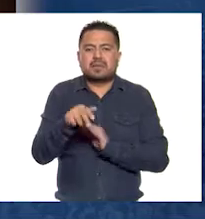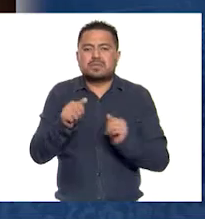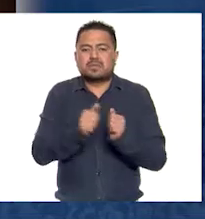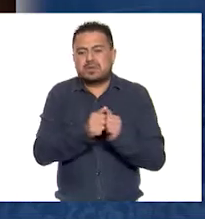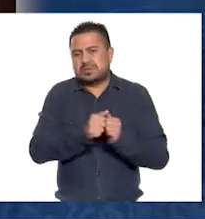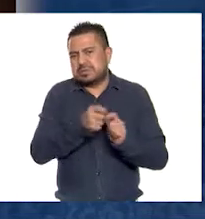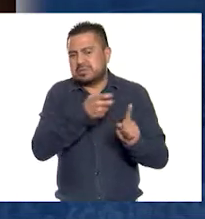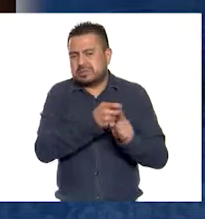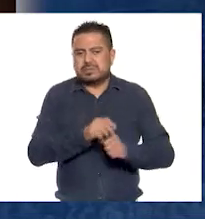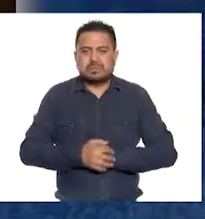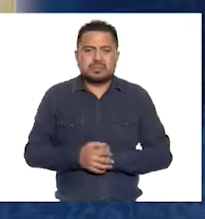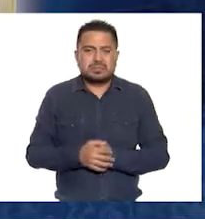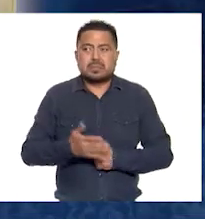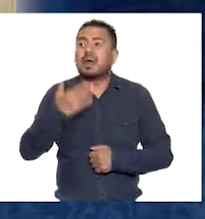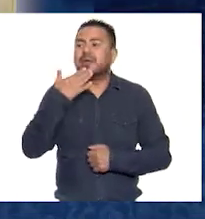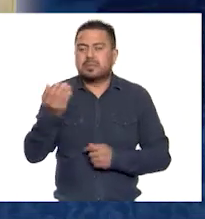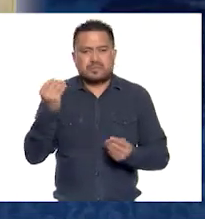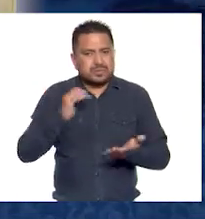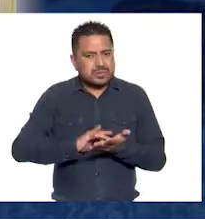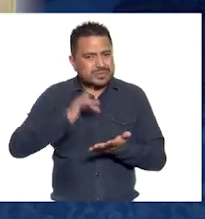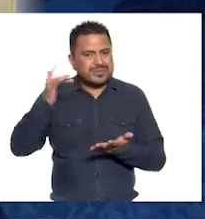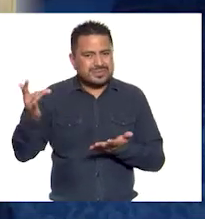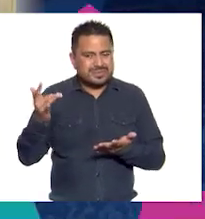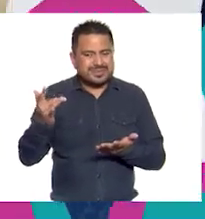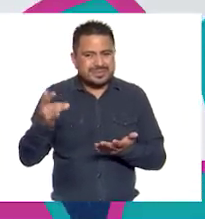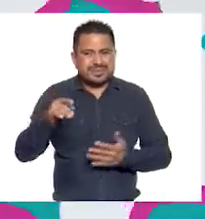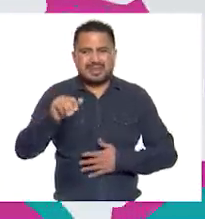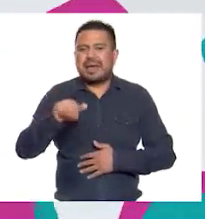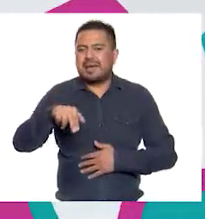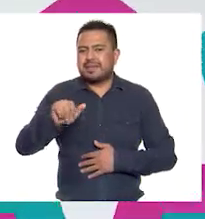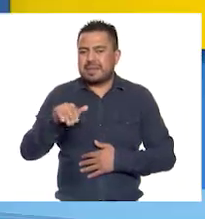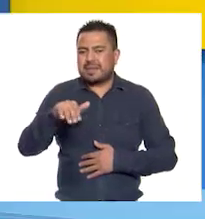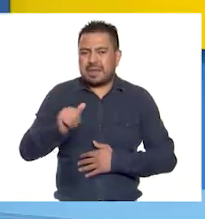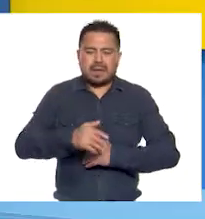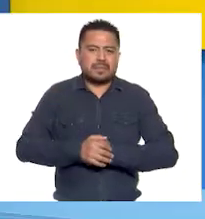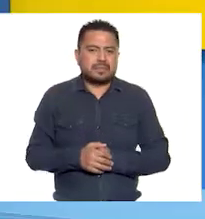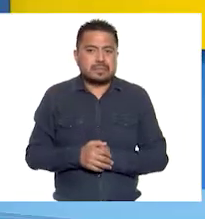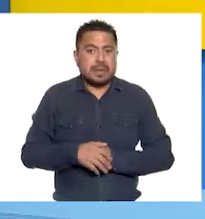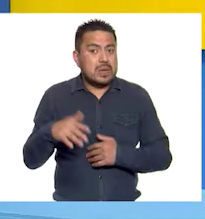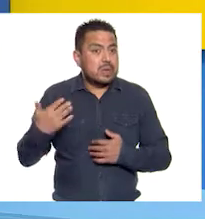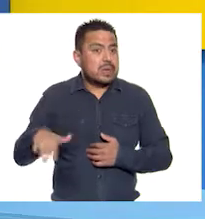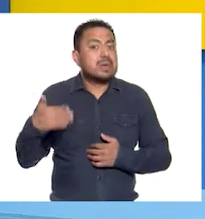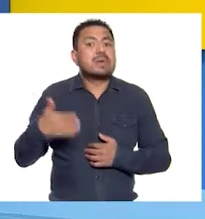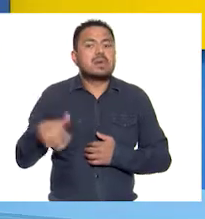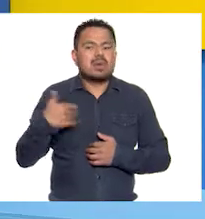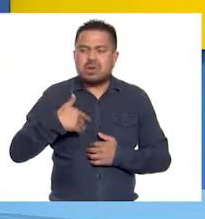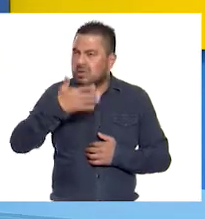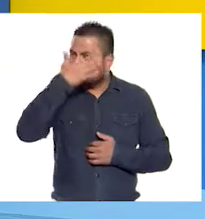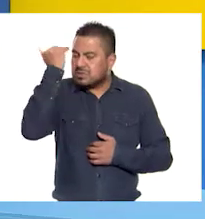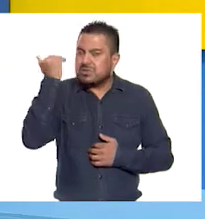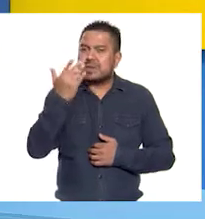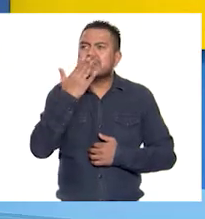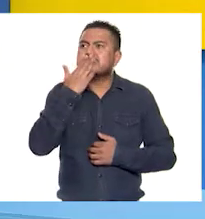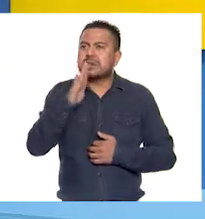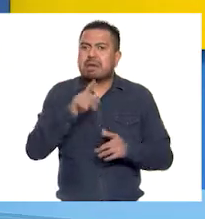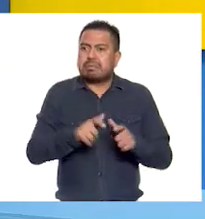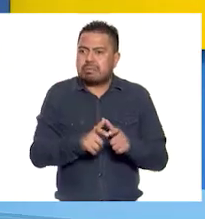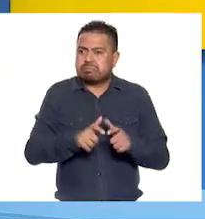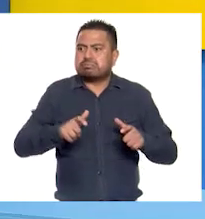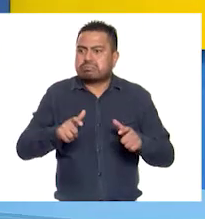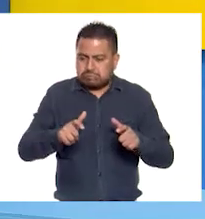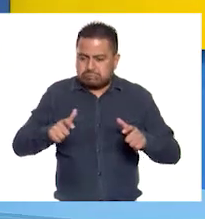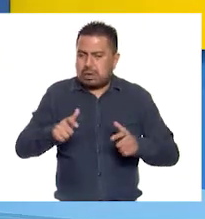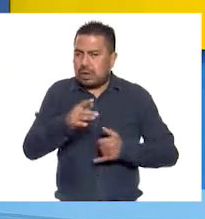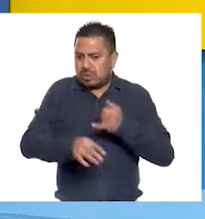ídolos. Muy bien, muchas gracias, Amina. ¡Ándale! No sabía que el Islam había crecido tanto